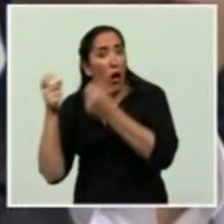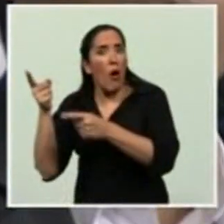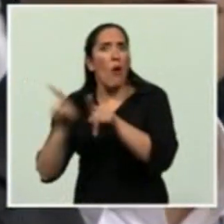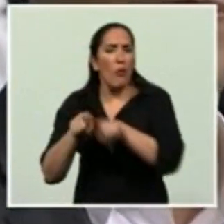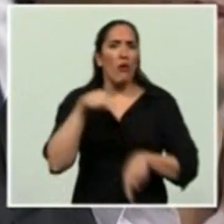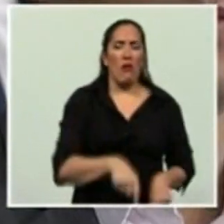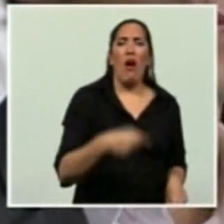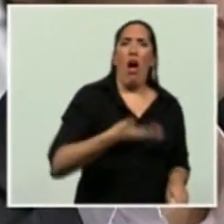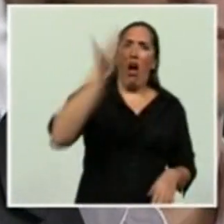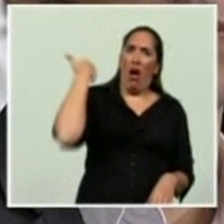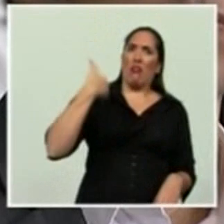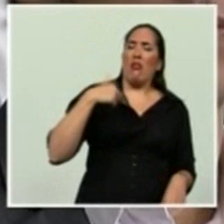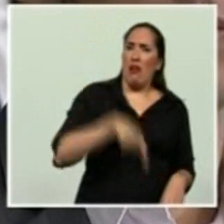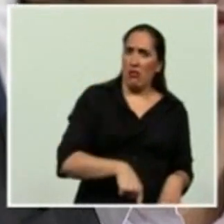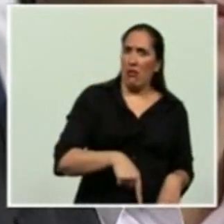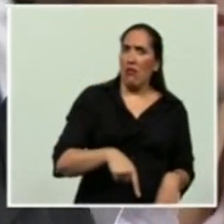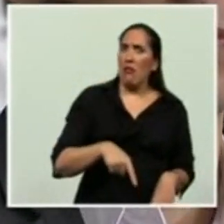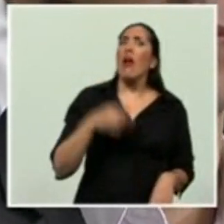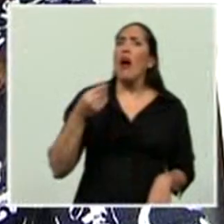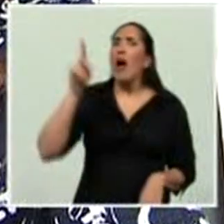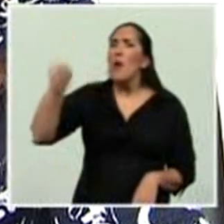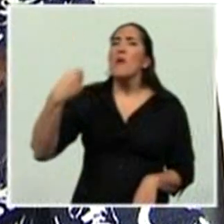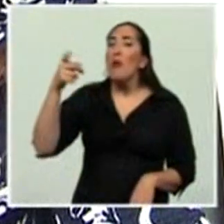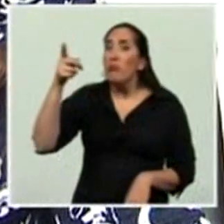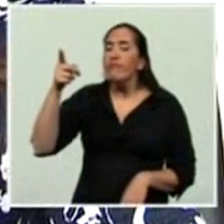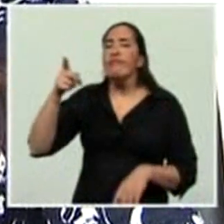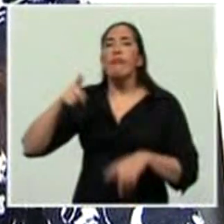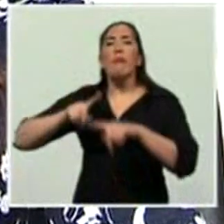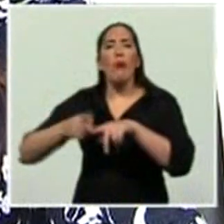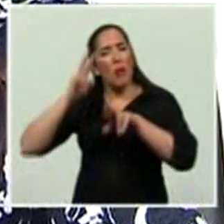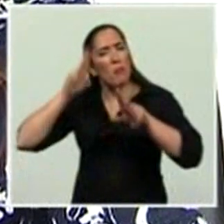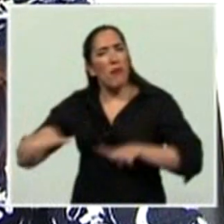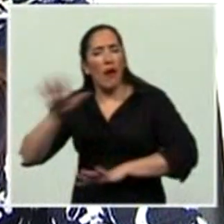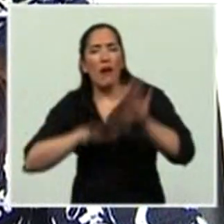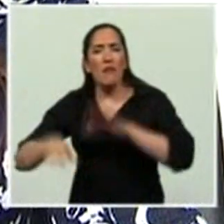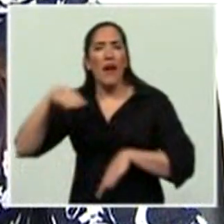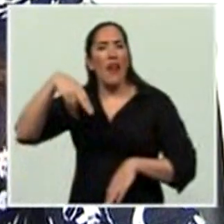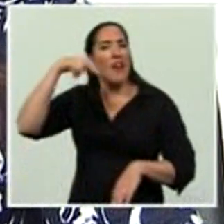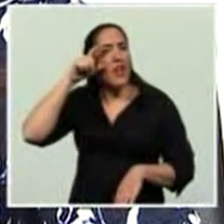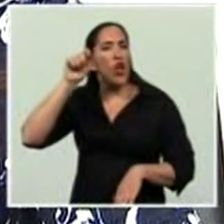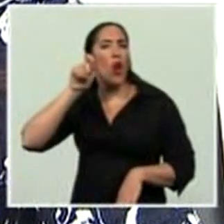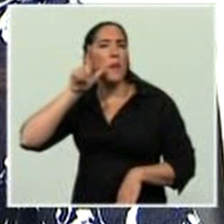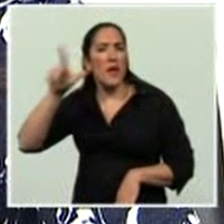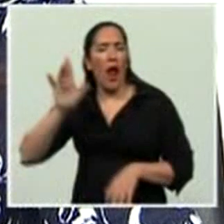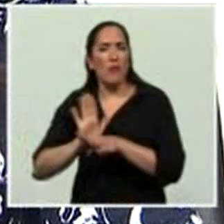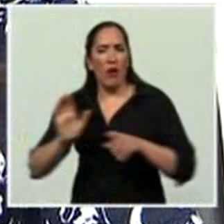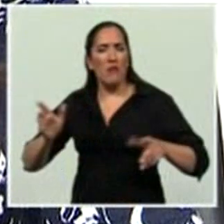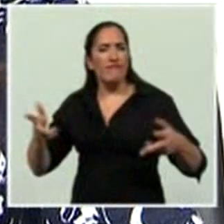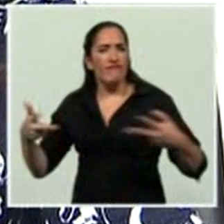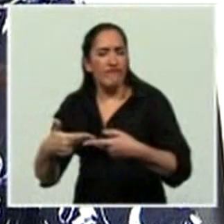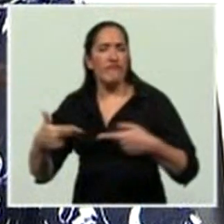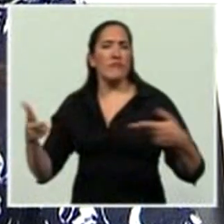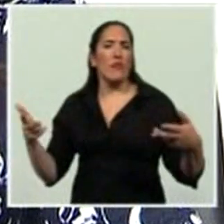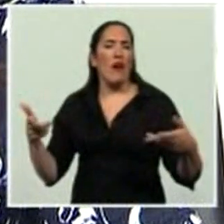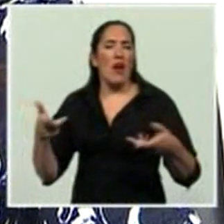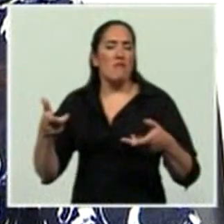el drama de políticas Terribles de políticas neoliberales de políticas de ajuste permanente que arrastran a